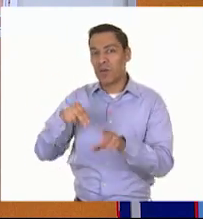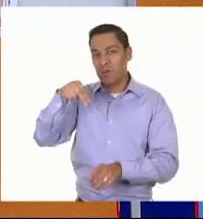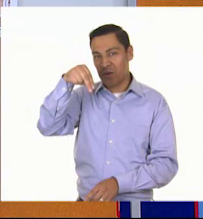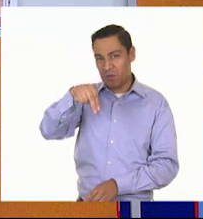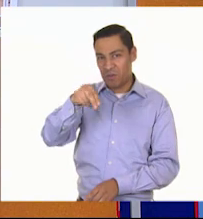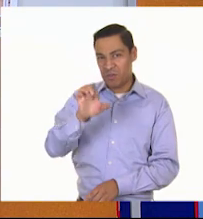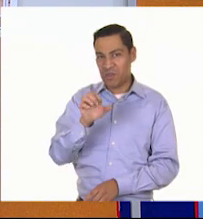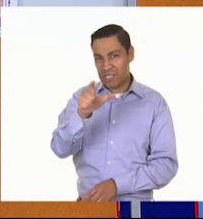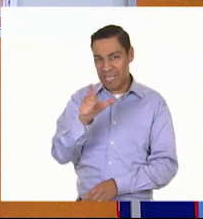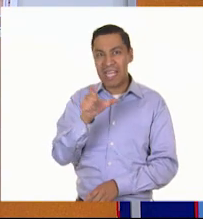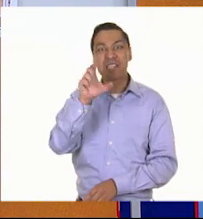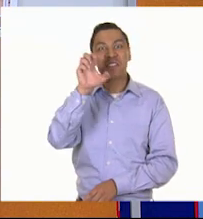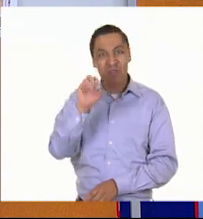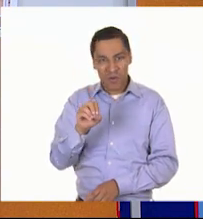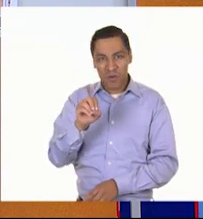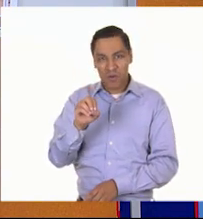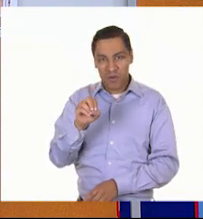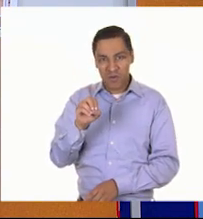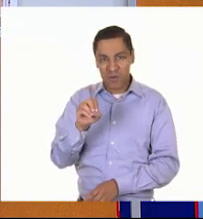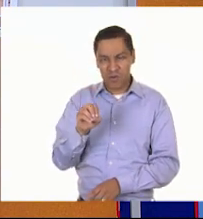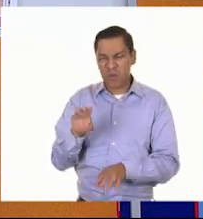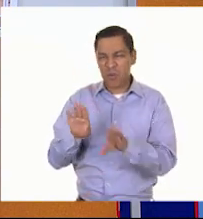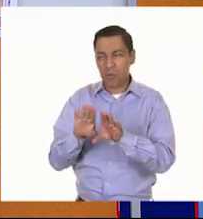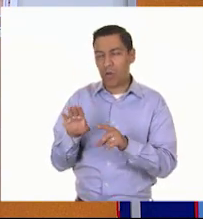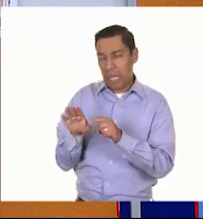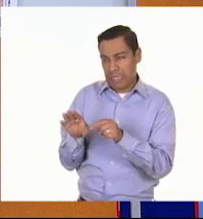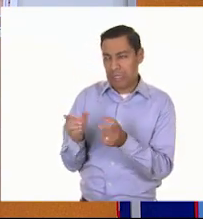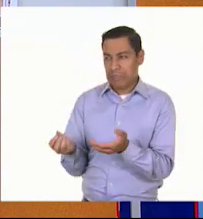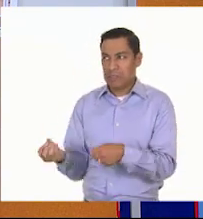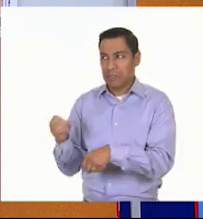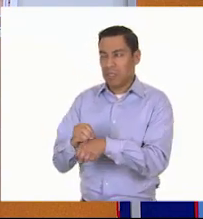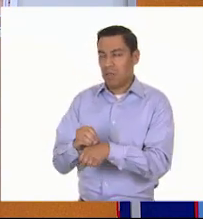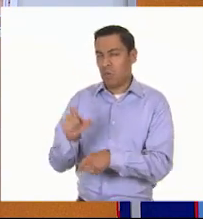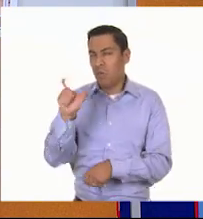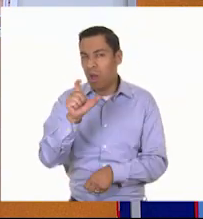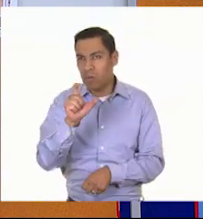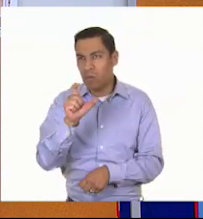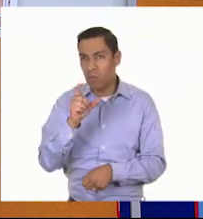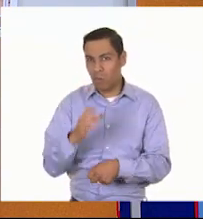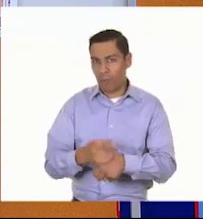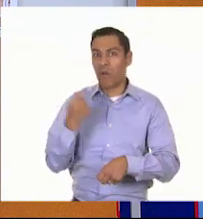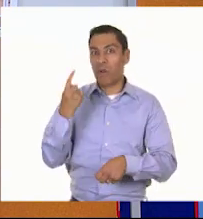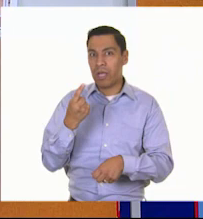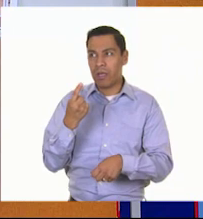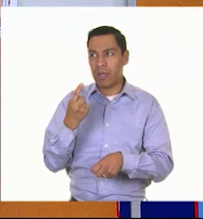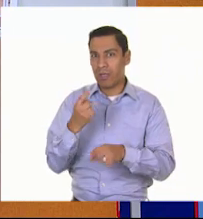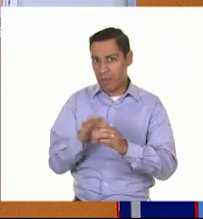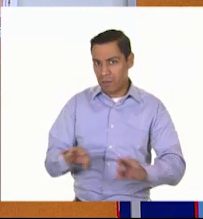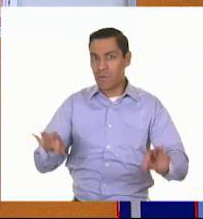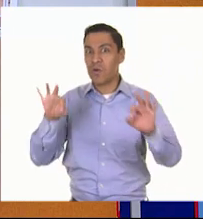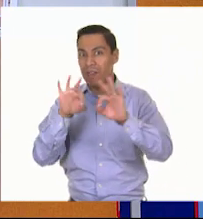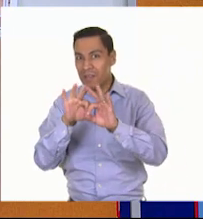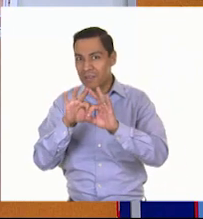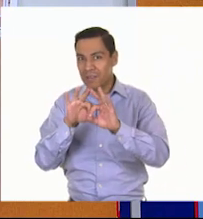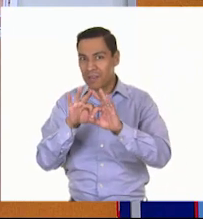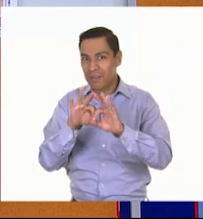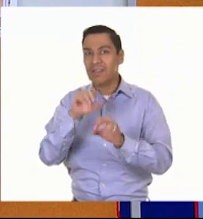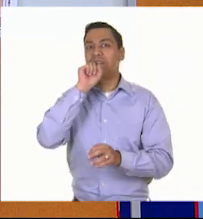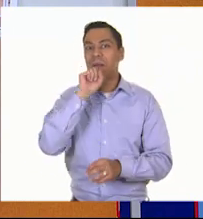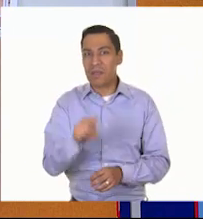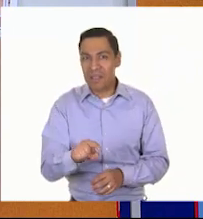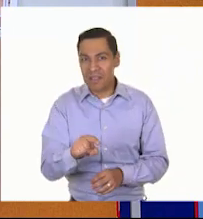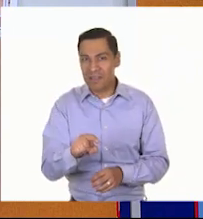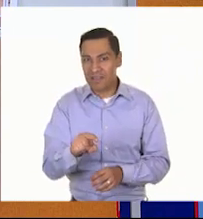todas esas ideas poco a poco, pues ya le dimos la coherencia, como lo acabas de mencionar. Pues es importante